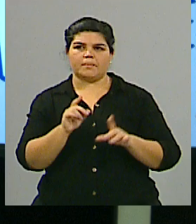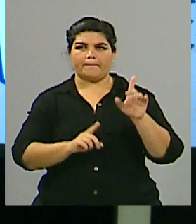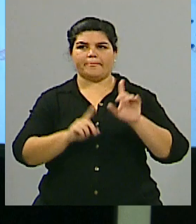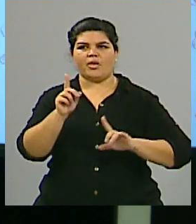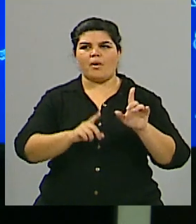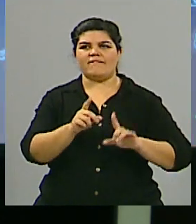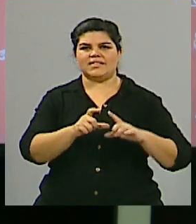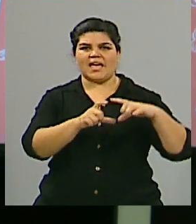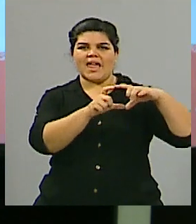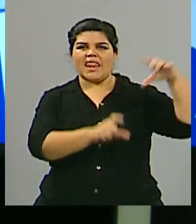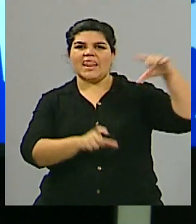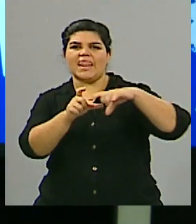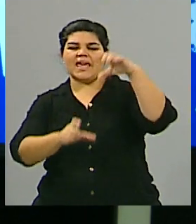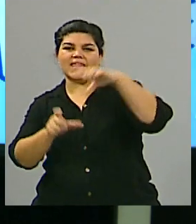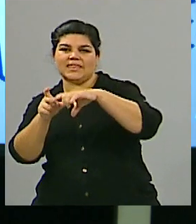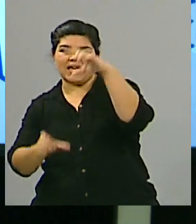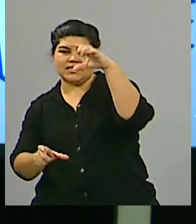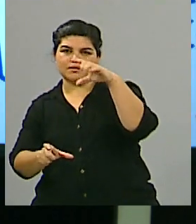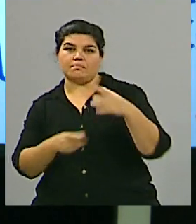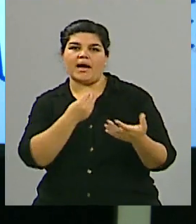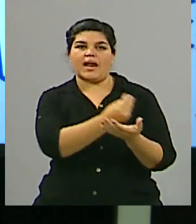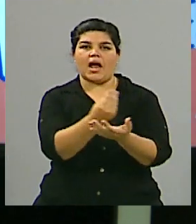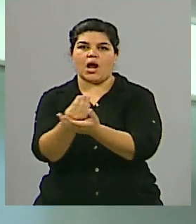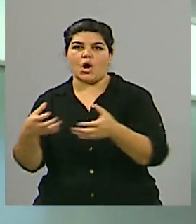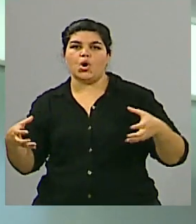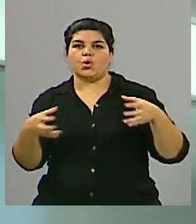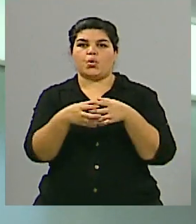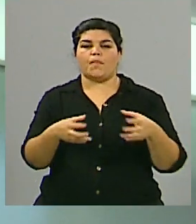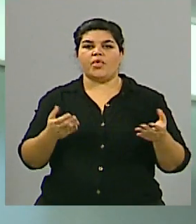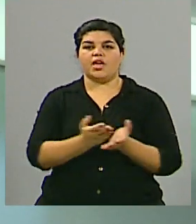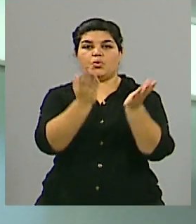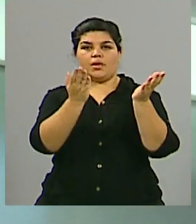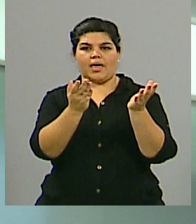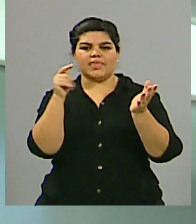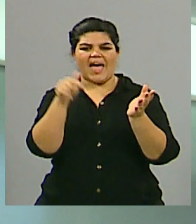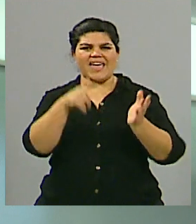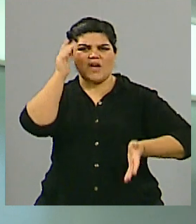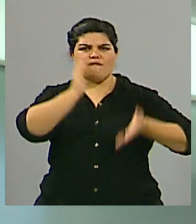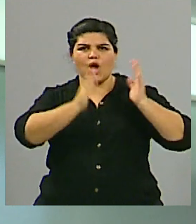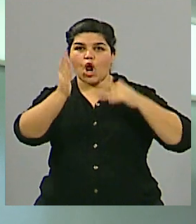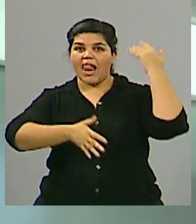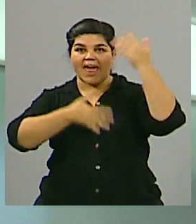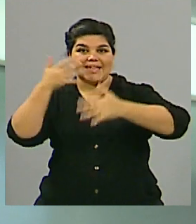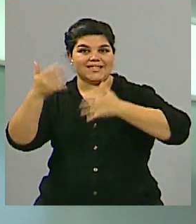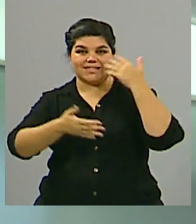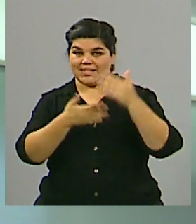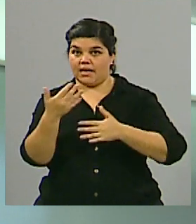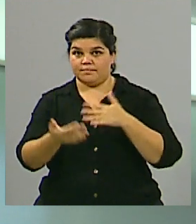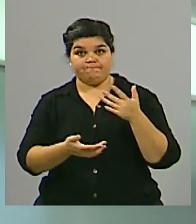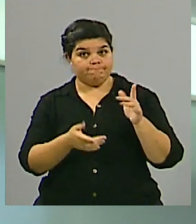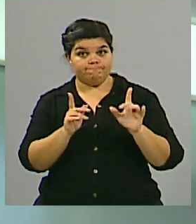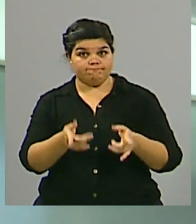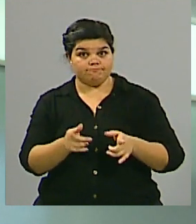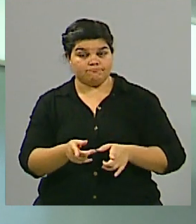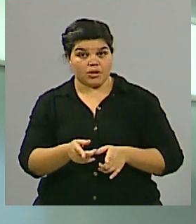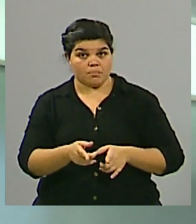listas para centros de estudiantes, donde, bueno, se pueden potenciar más situaciones de violencia, ¿verdad? Sí. Porque vos decías también, es una realidad, no son